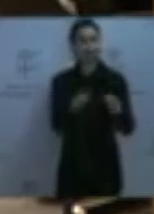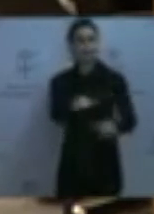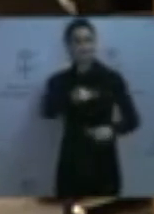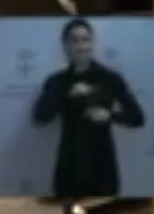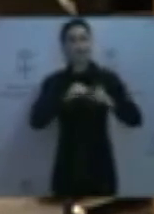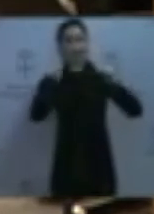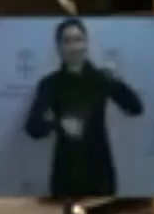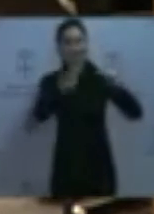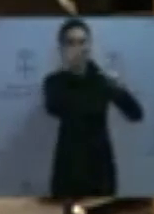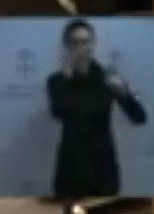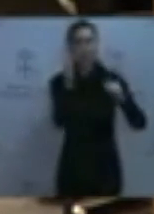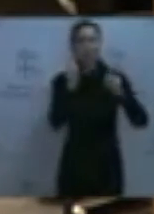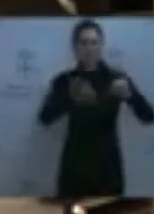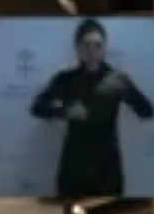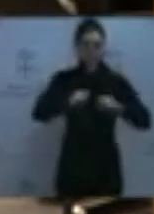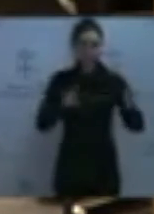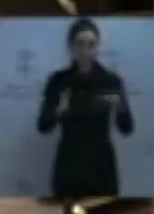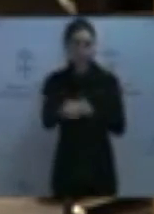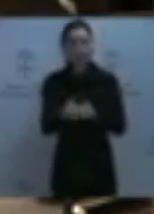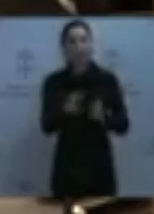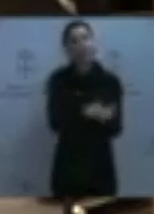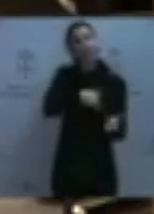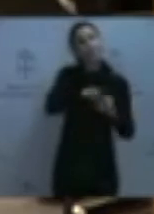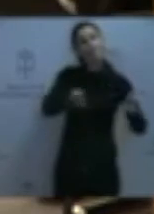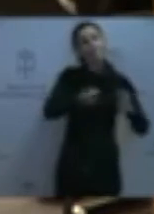los quirófanos que limpian las trabajadoras de la acera y quienes están